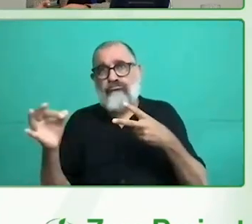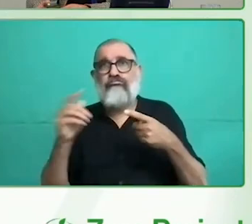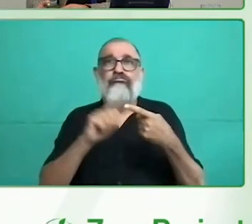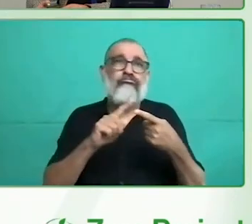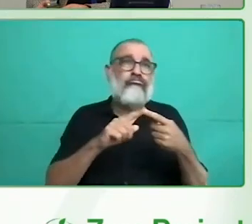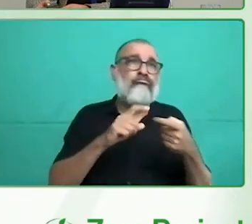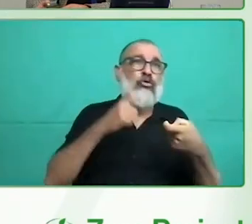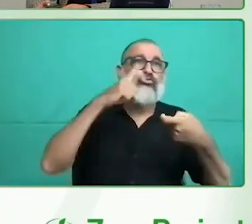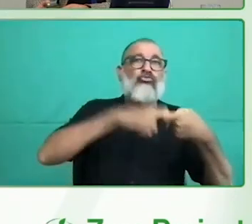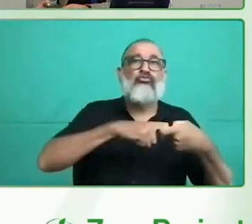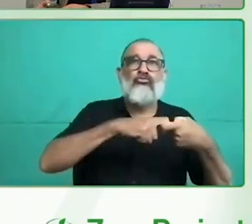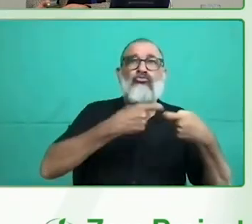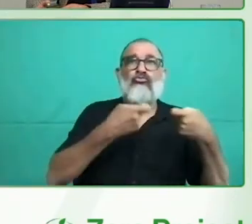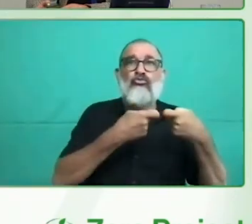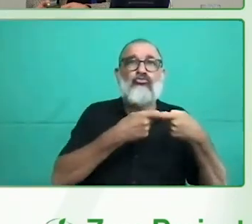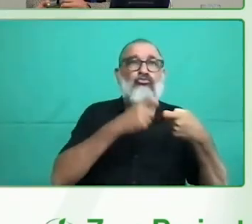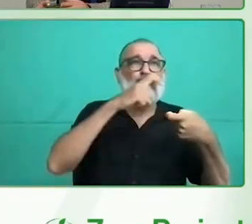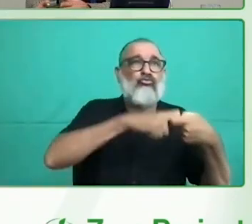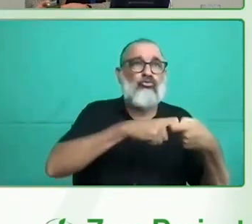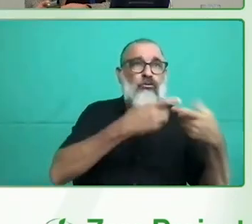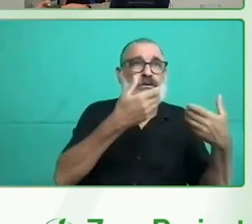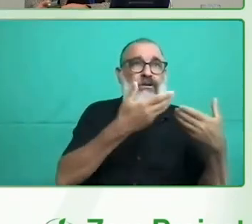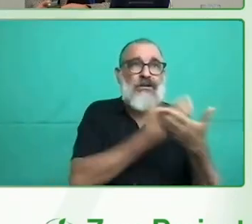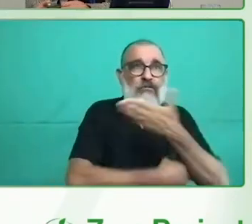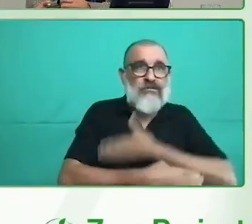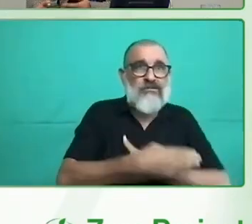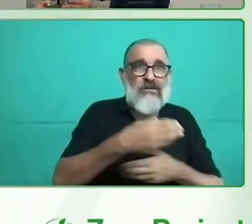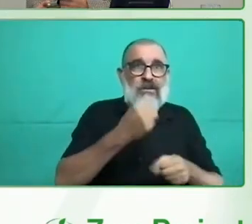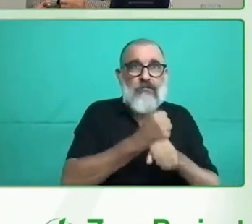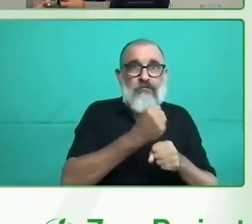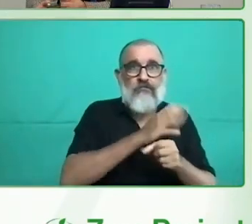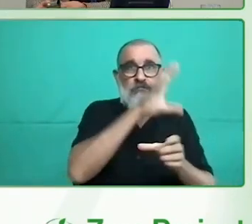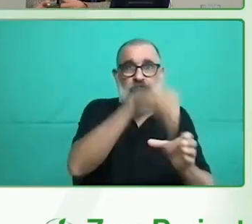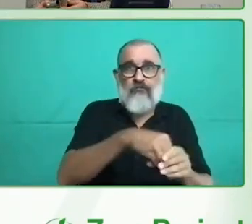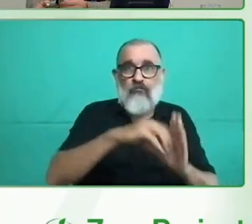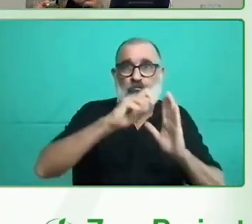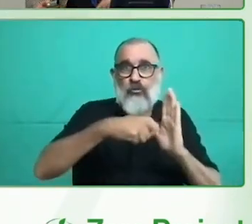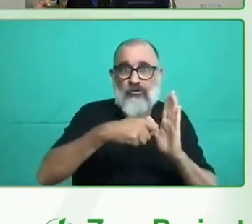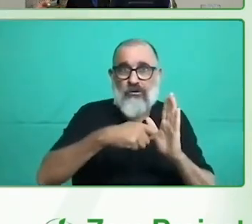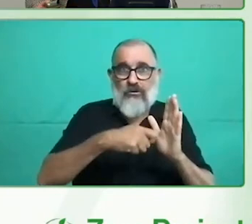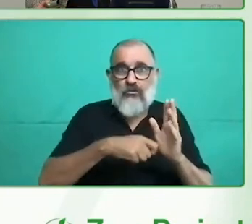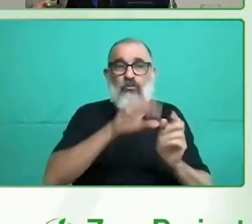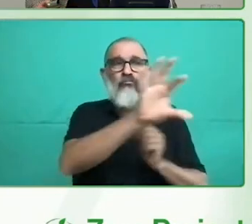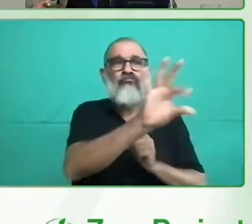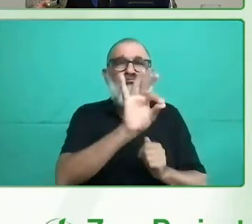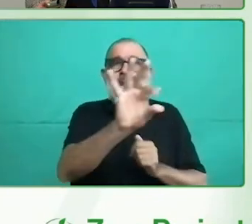I+D+I, etc. En cualquier caso, el importe máximo nunca será superior a los